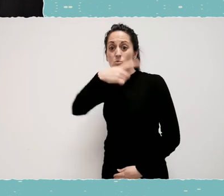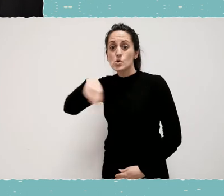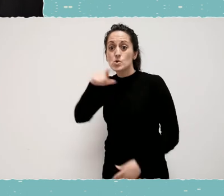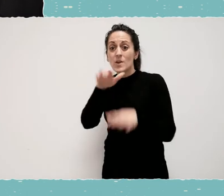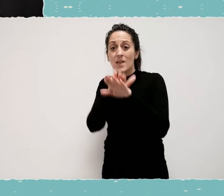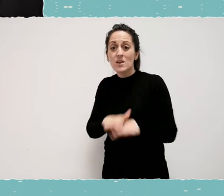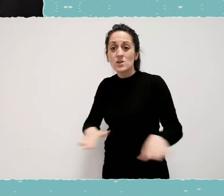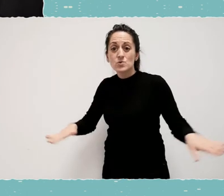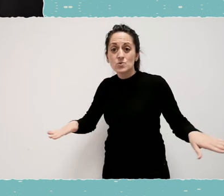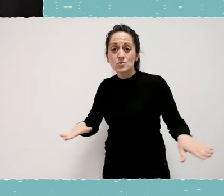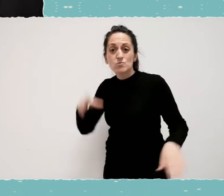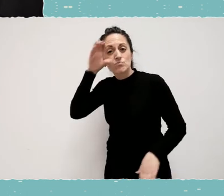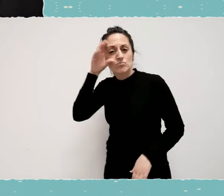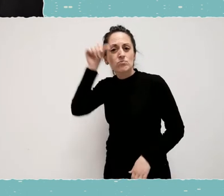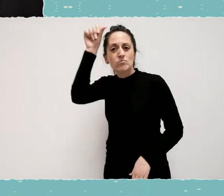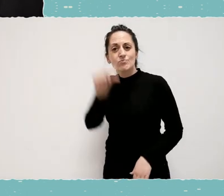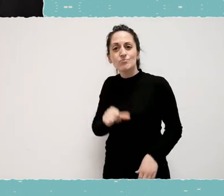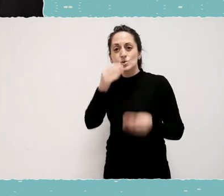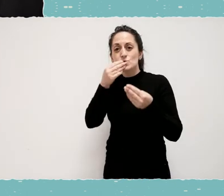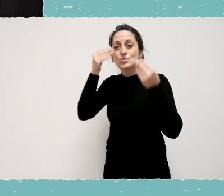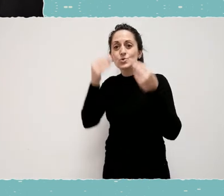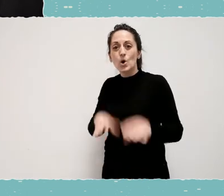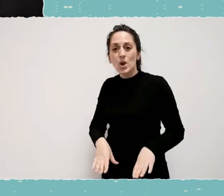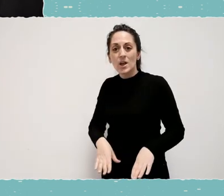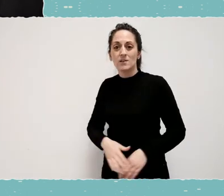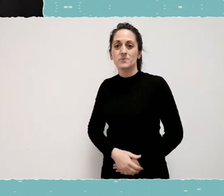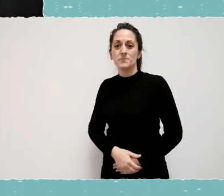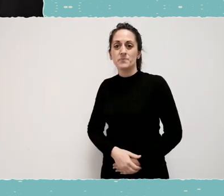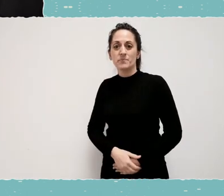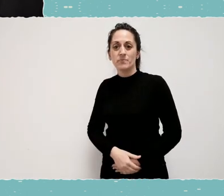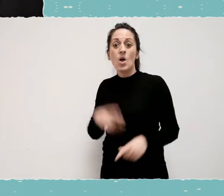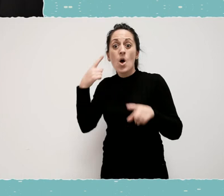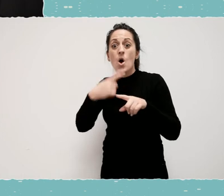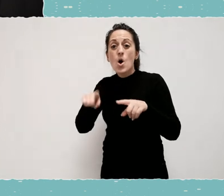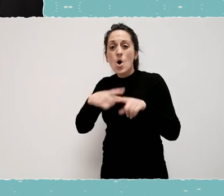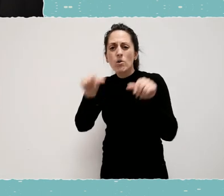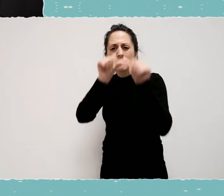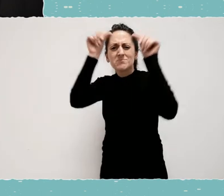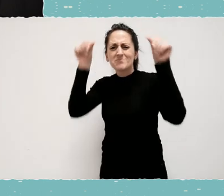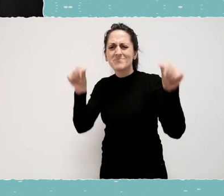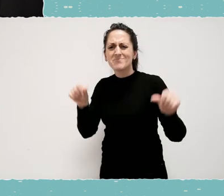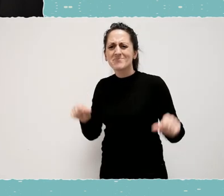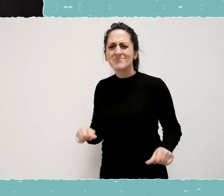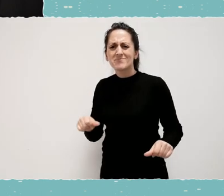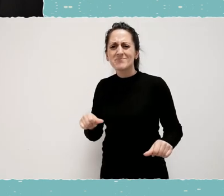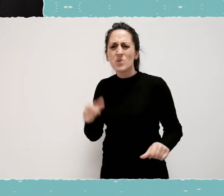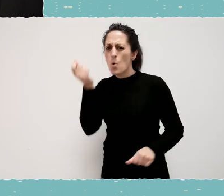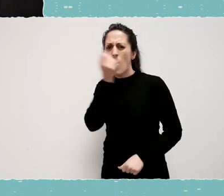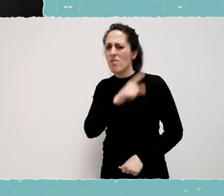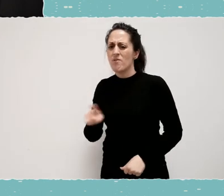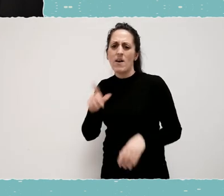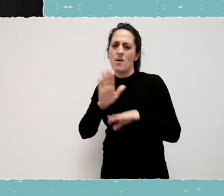E vos, nenos e nenas que escoitastes esta historia tan atentos, non fan falta tantas cousas